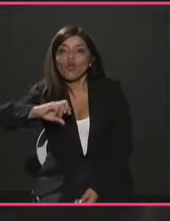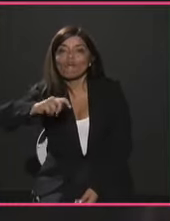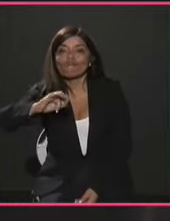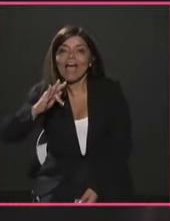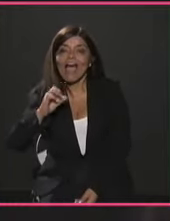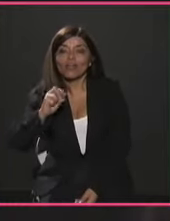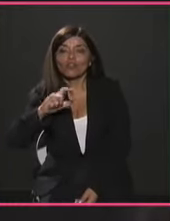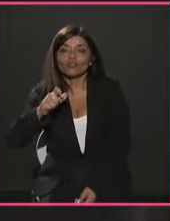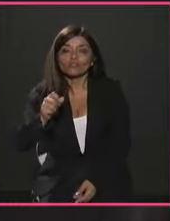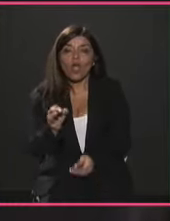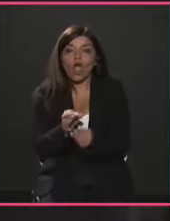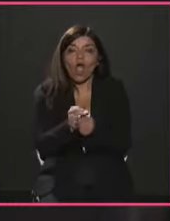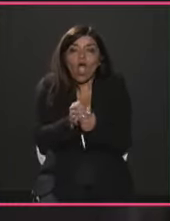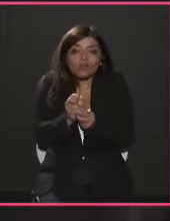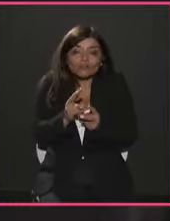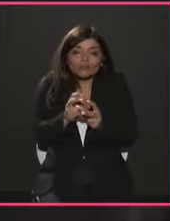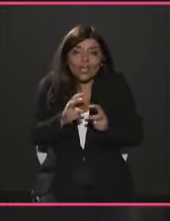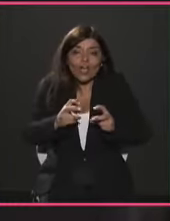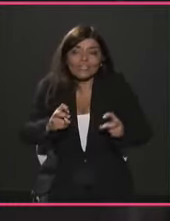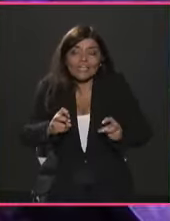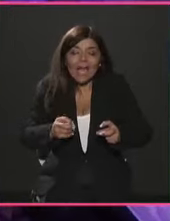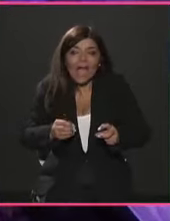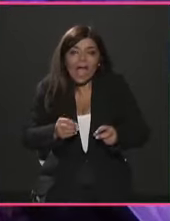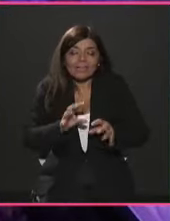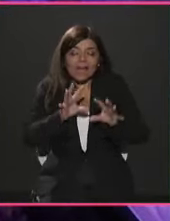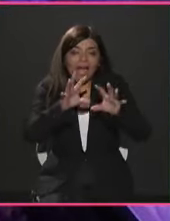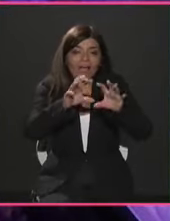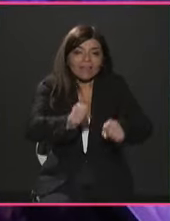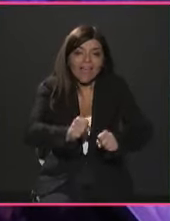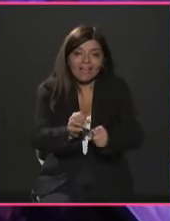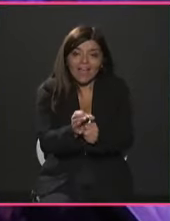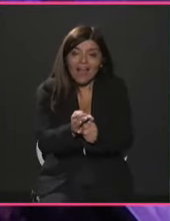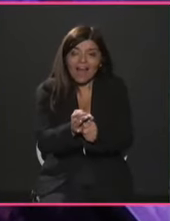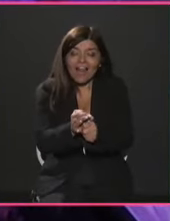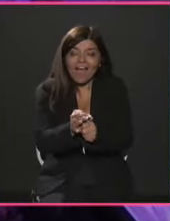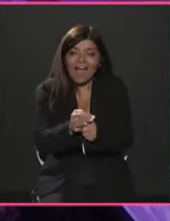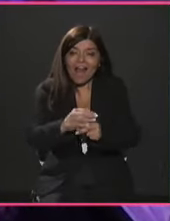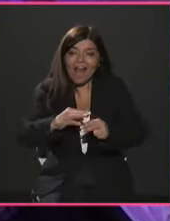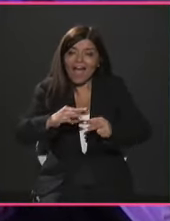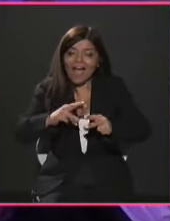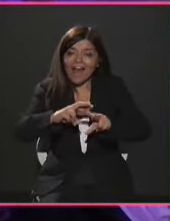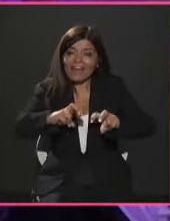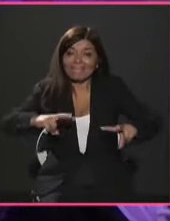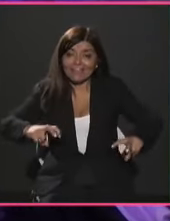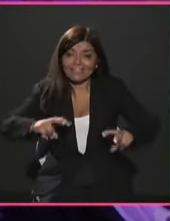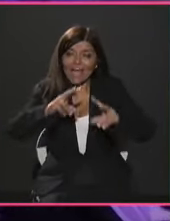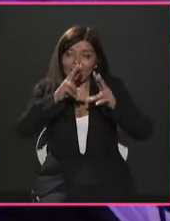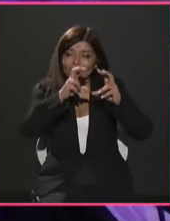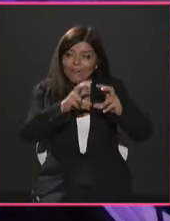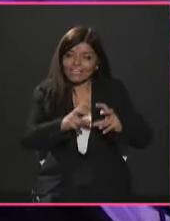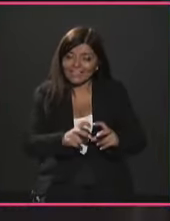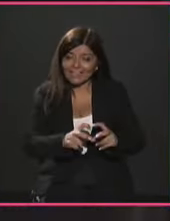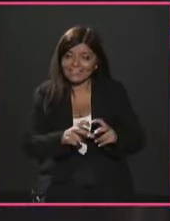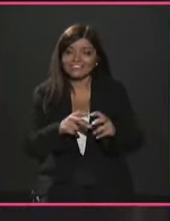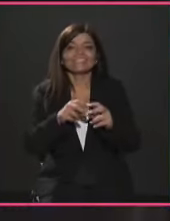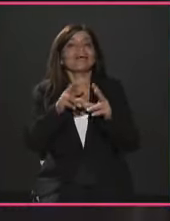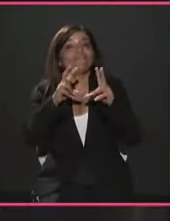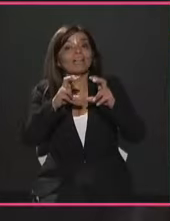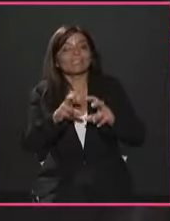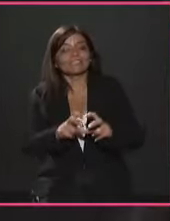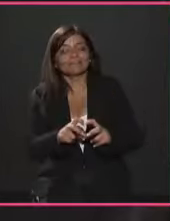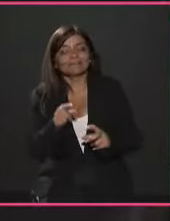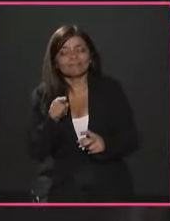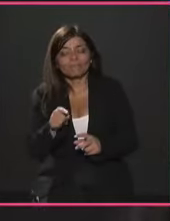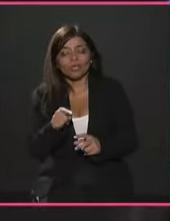que atacan o se comen a las bacterias lo habían escuchado alguna vez ese término Sí bueno unos sí y otros no hoy día